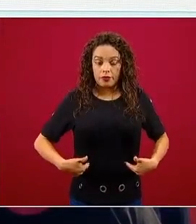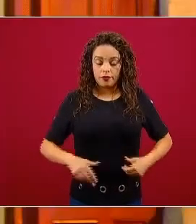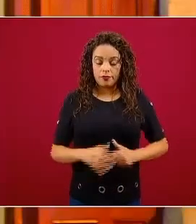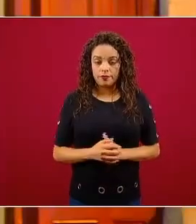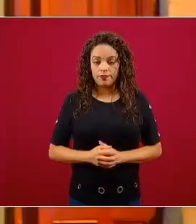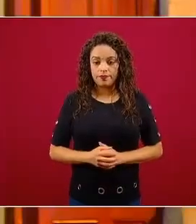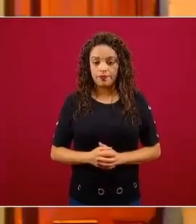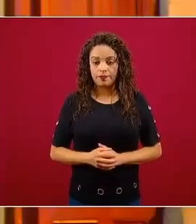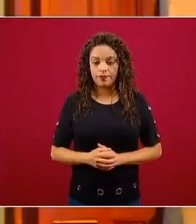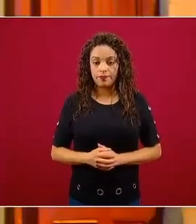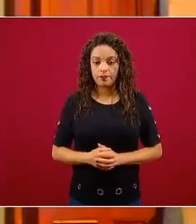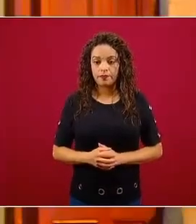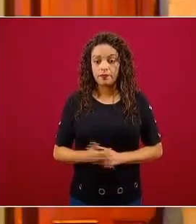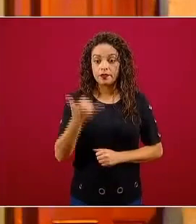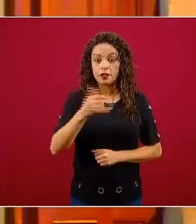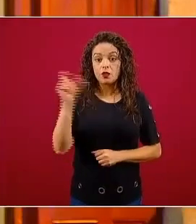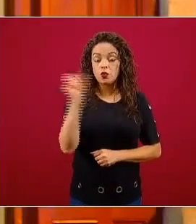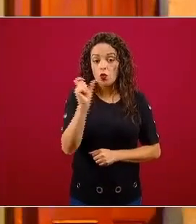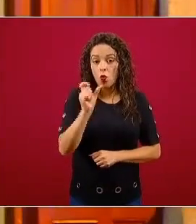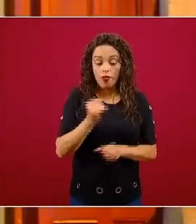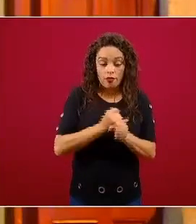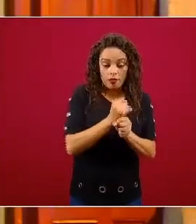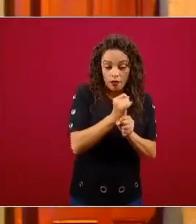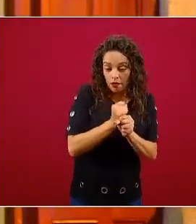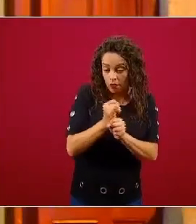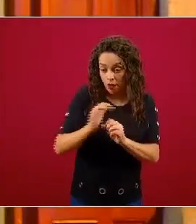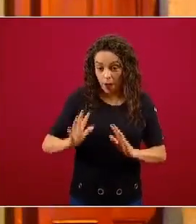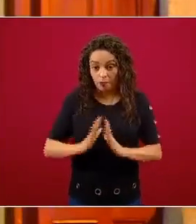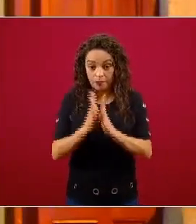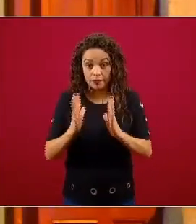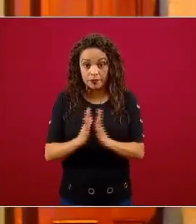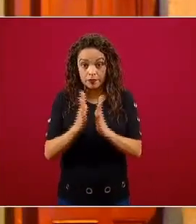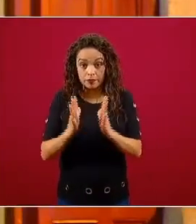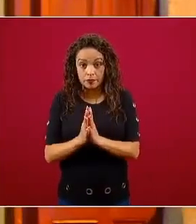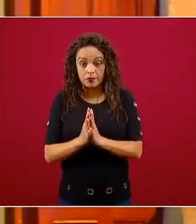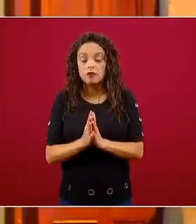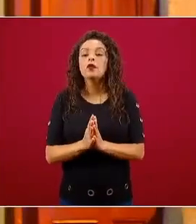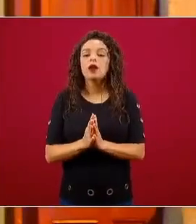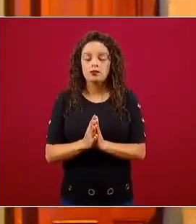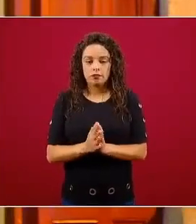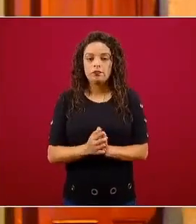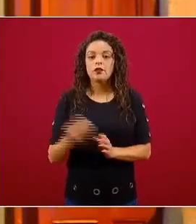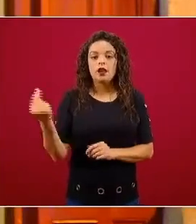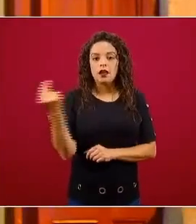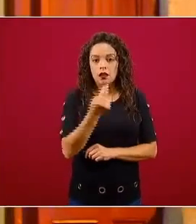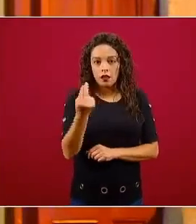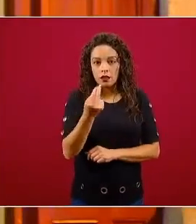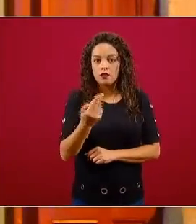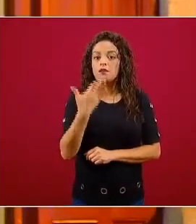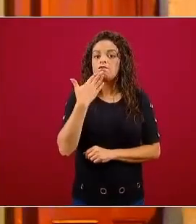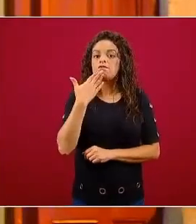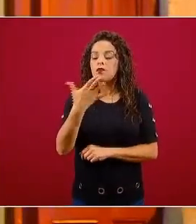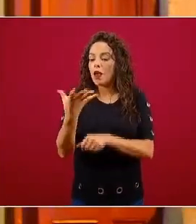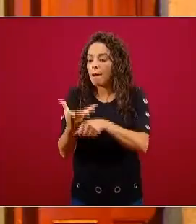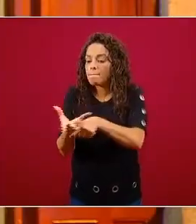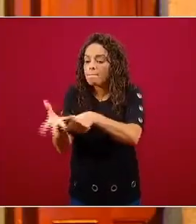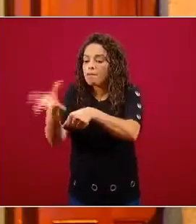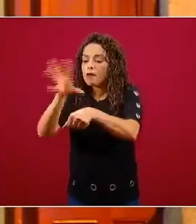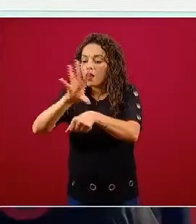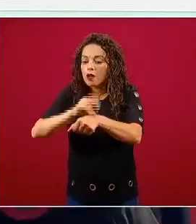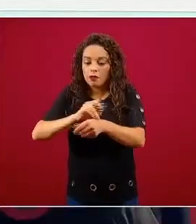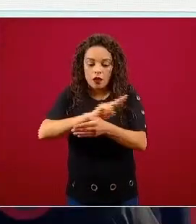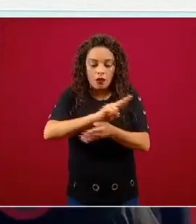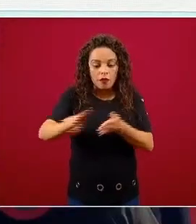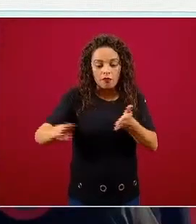de participar en ninguna investigación se obtendrá el consentimiento informado de las personas que van a